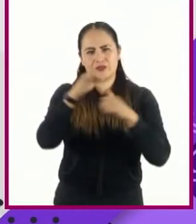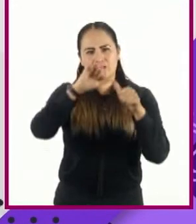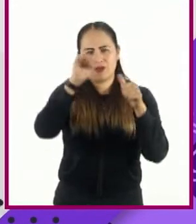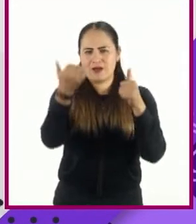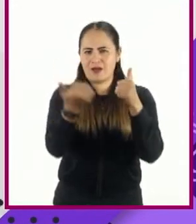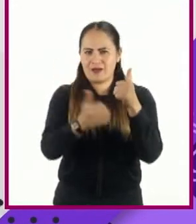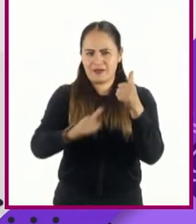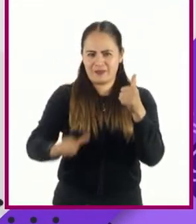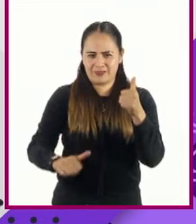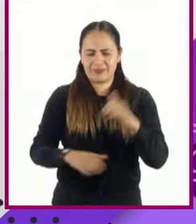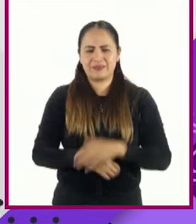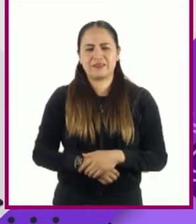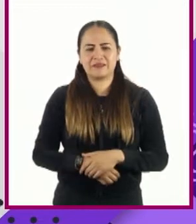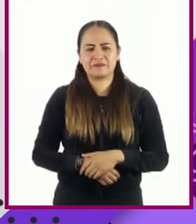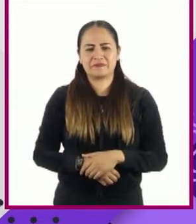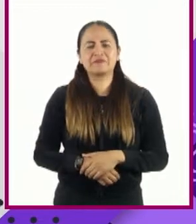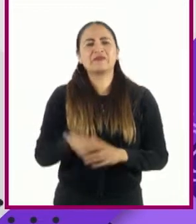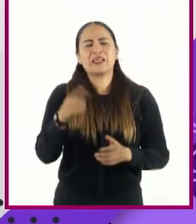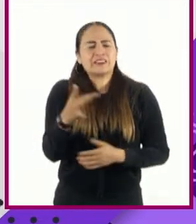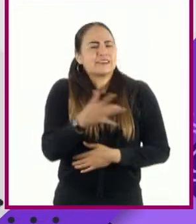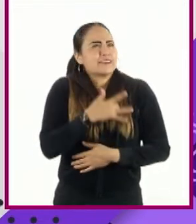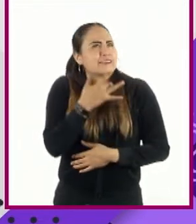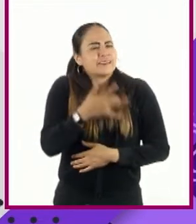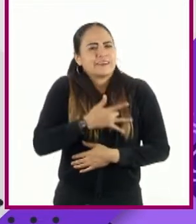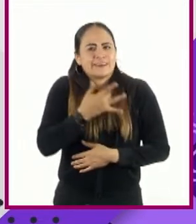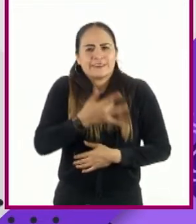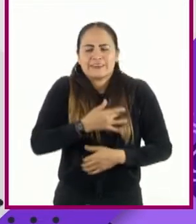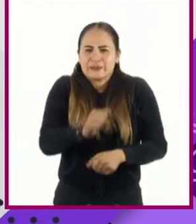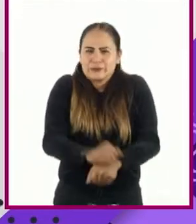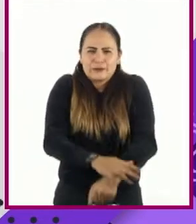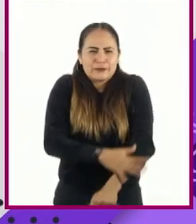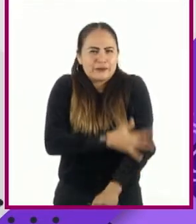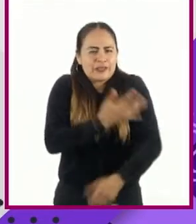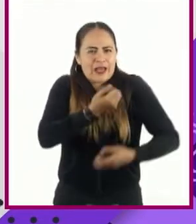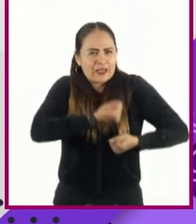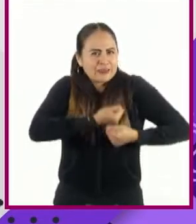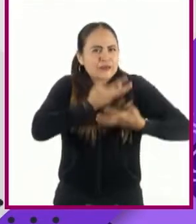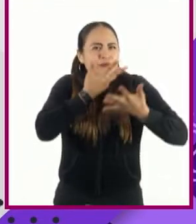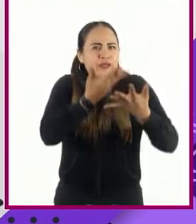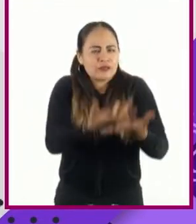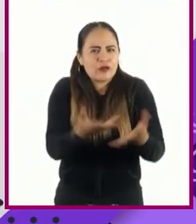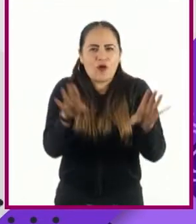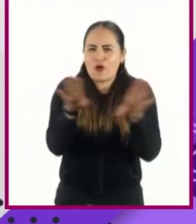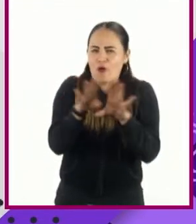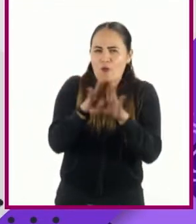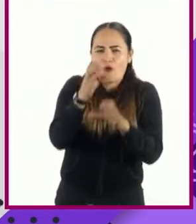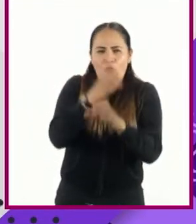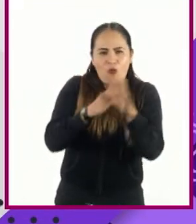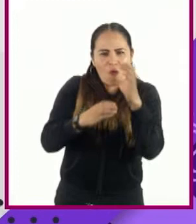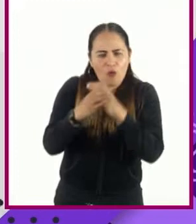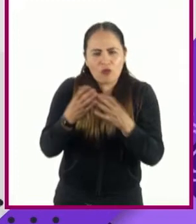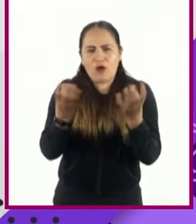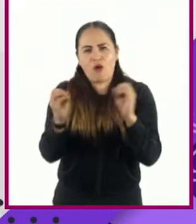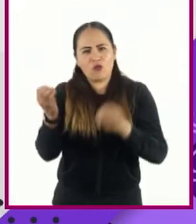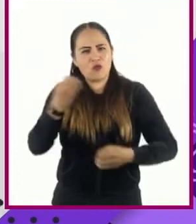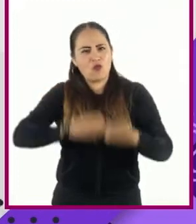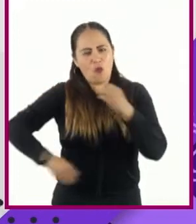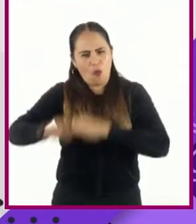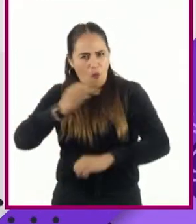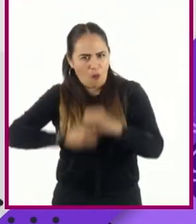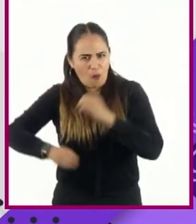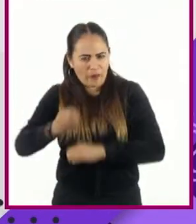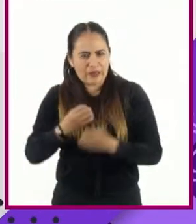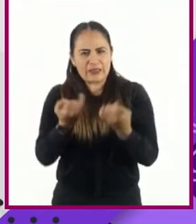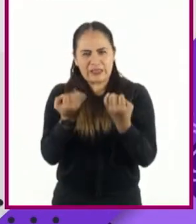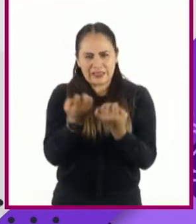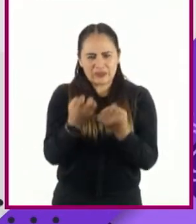Nos enseña el lenguaje de los sentidos y la expresión de las emociones por medio de objetos u obras. Nos sirve para